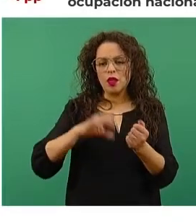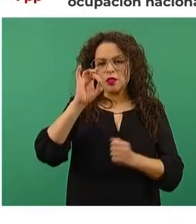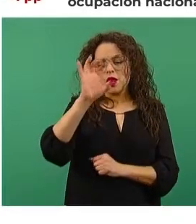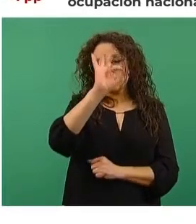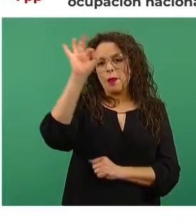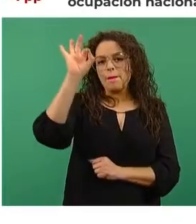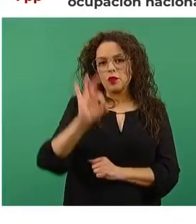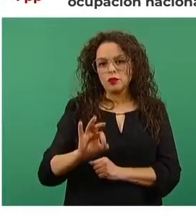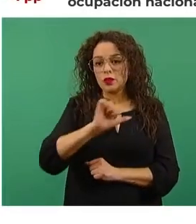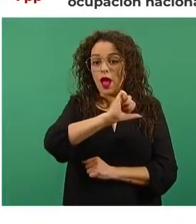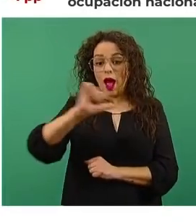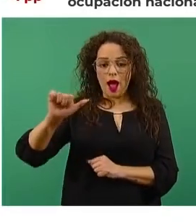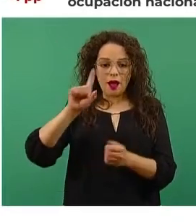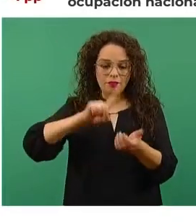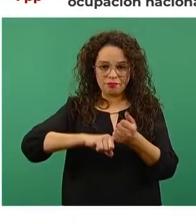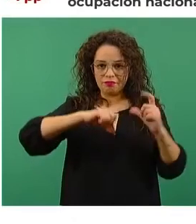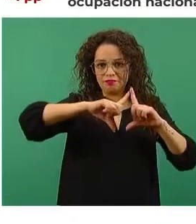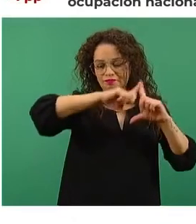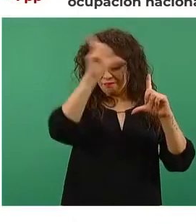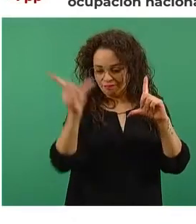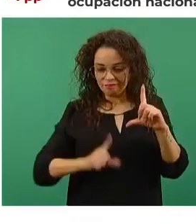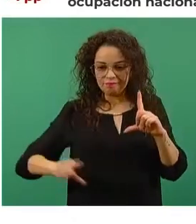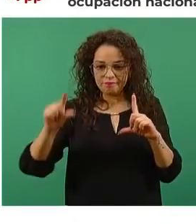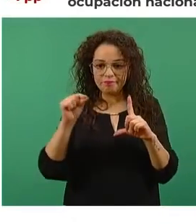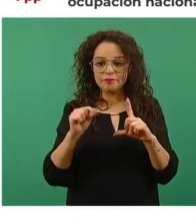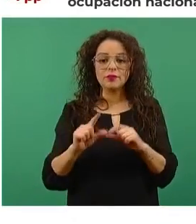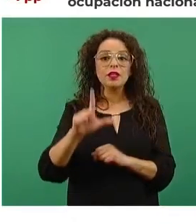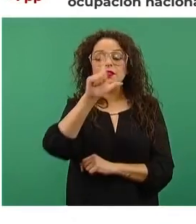30% nacional, lo cual nos deja